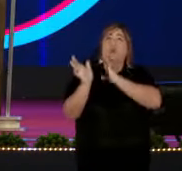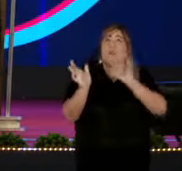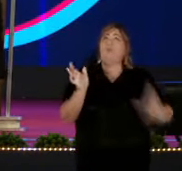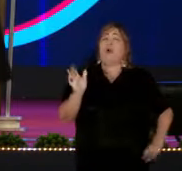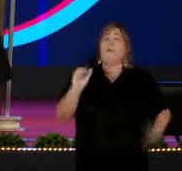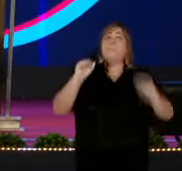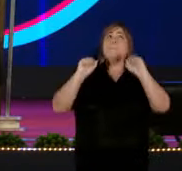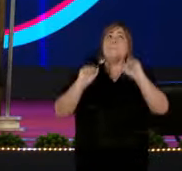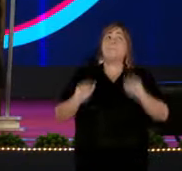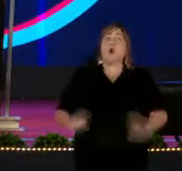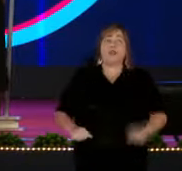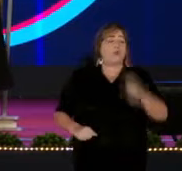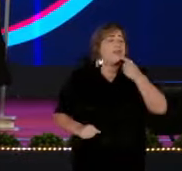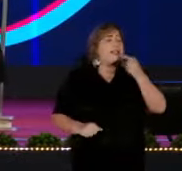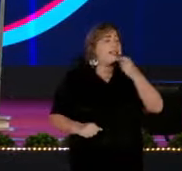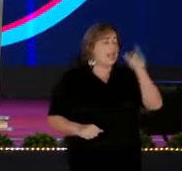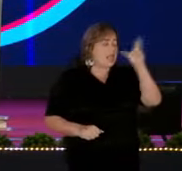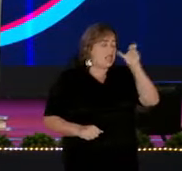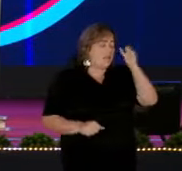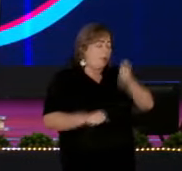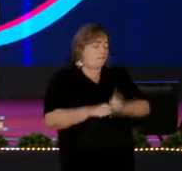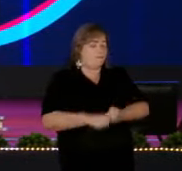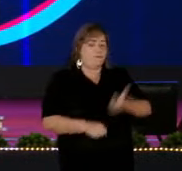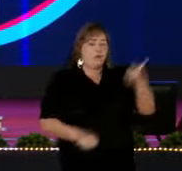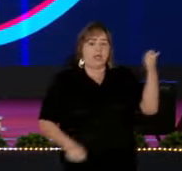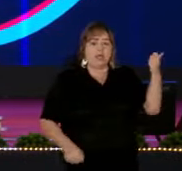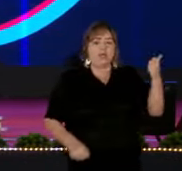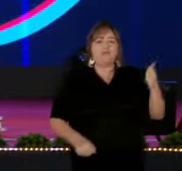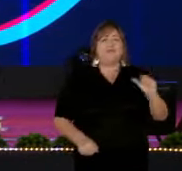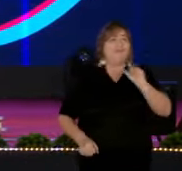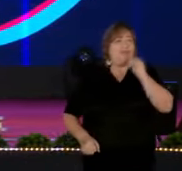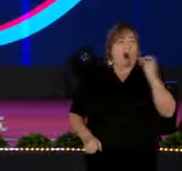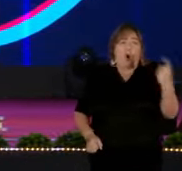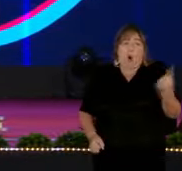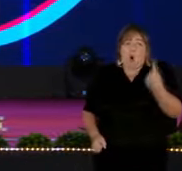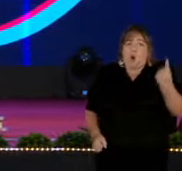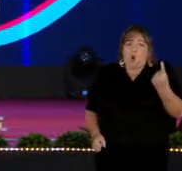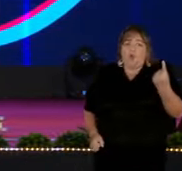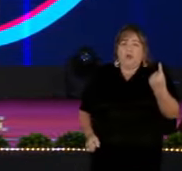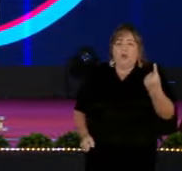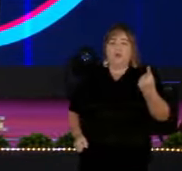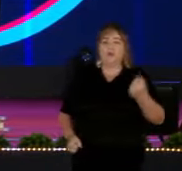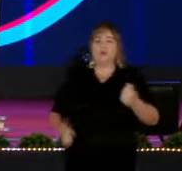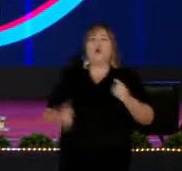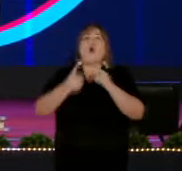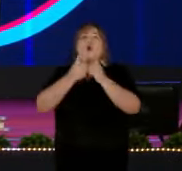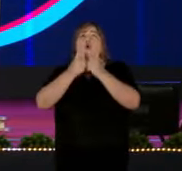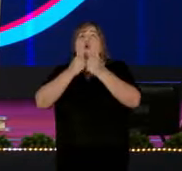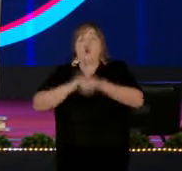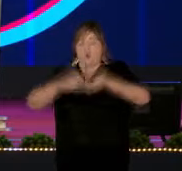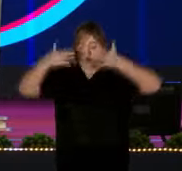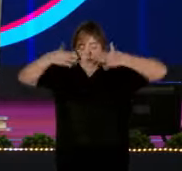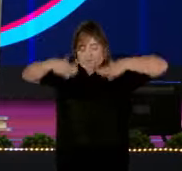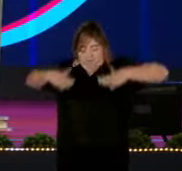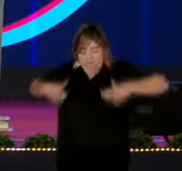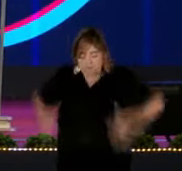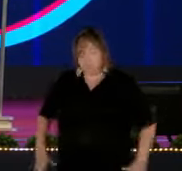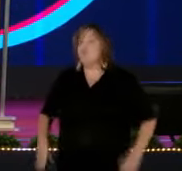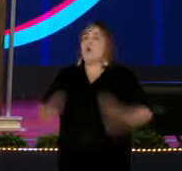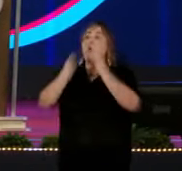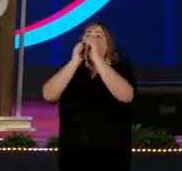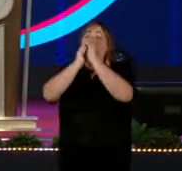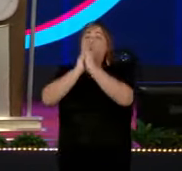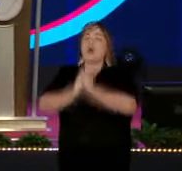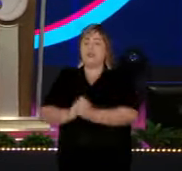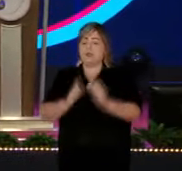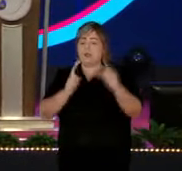escorpiones, para echar fuera a los demonios. Pero eso no se hace a capela, eso se hace vestido de toda la armadura de Dios.